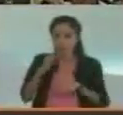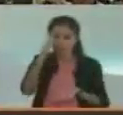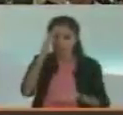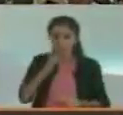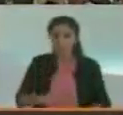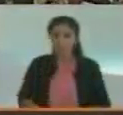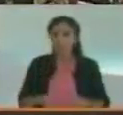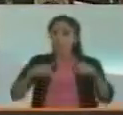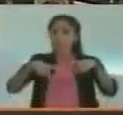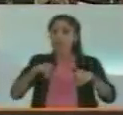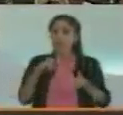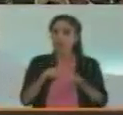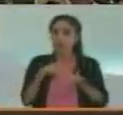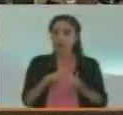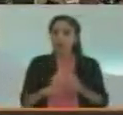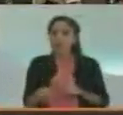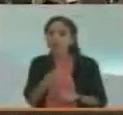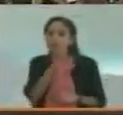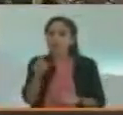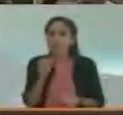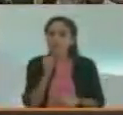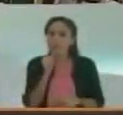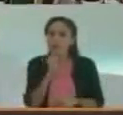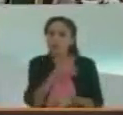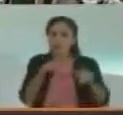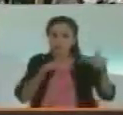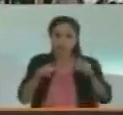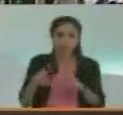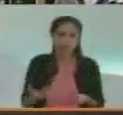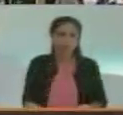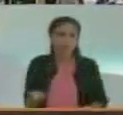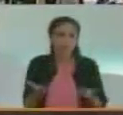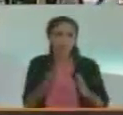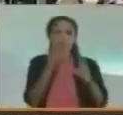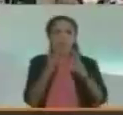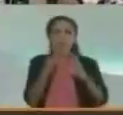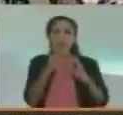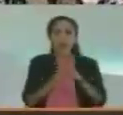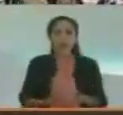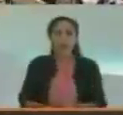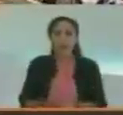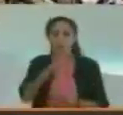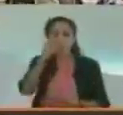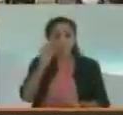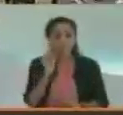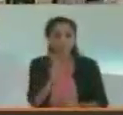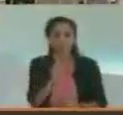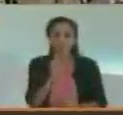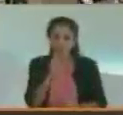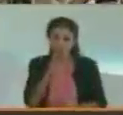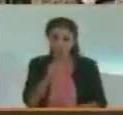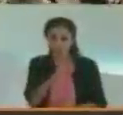Aquí en Carabobo, ¿quiénes de ustedes se sacaron el carné de militantes del PSUV?